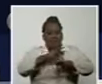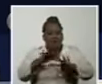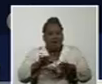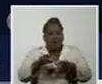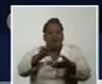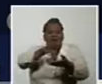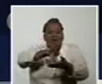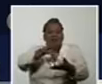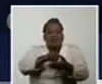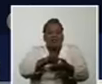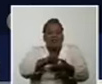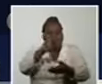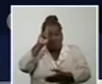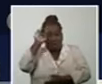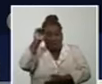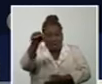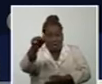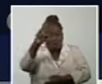estando ingresados